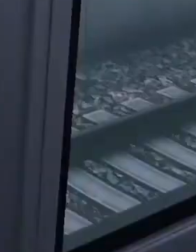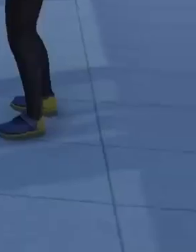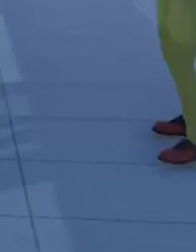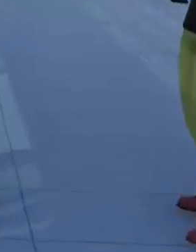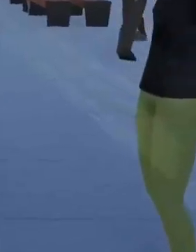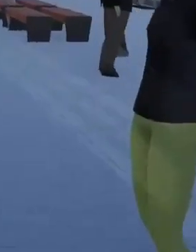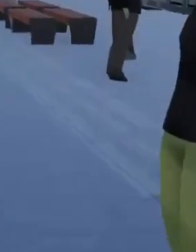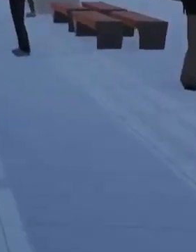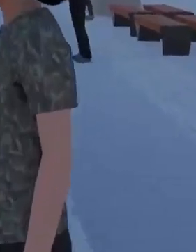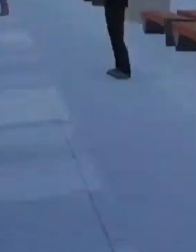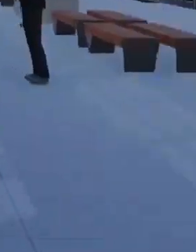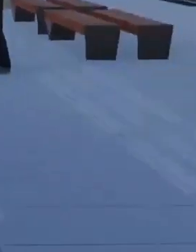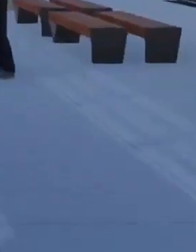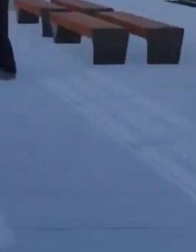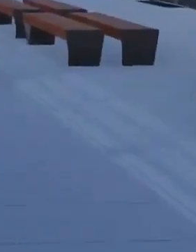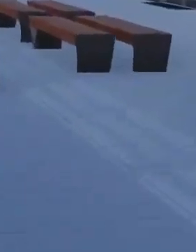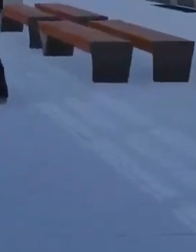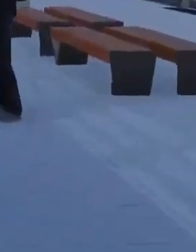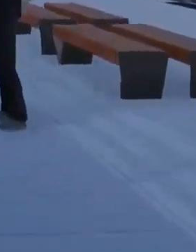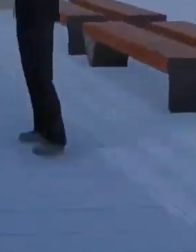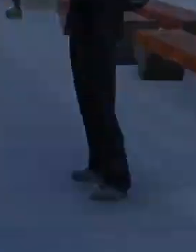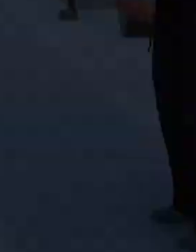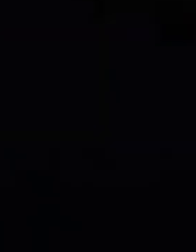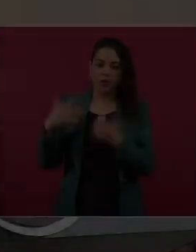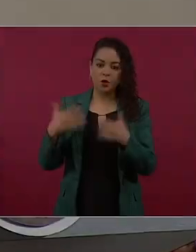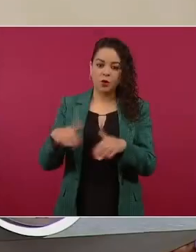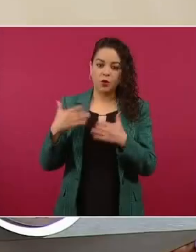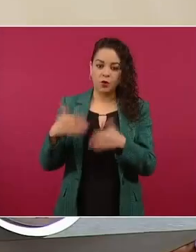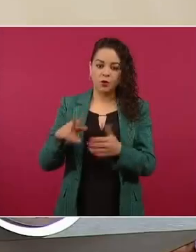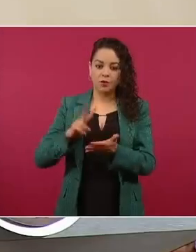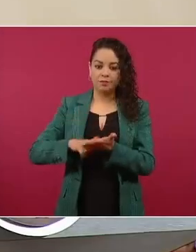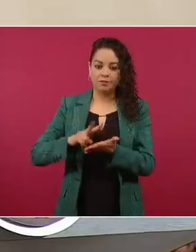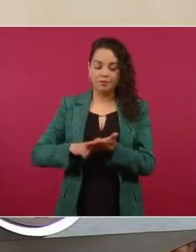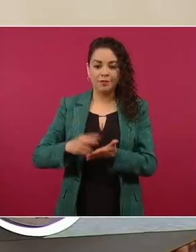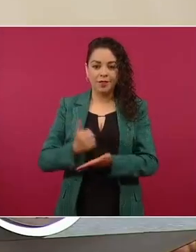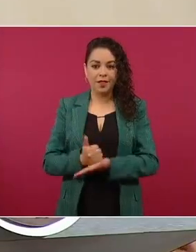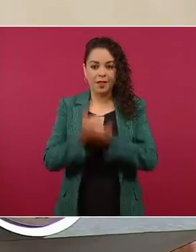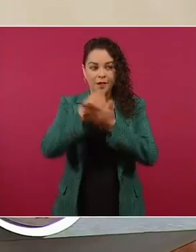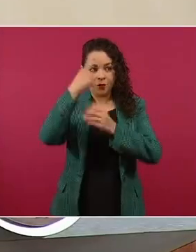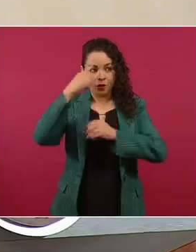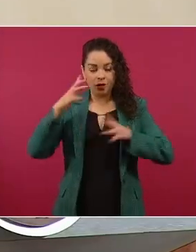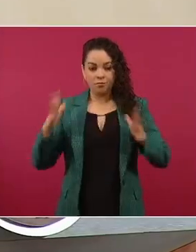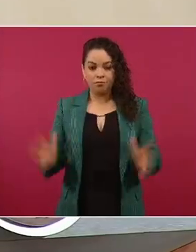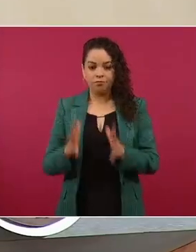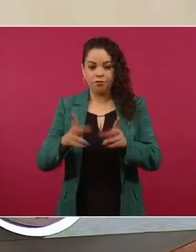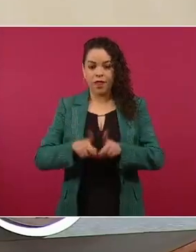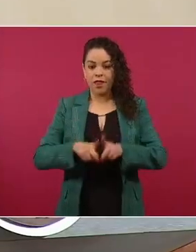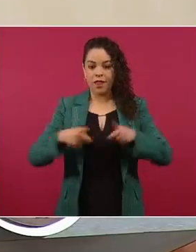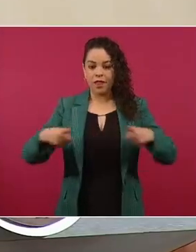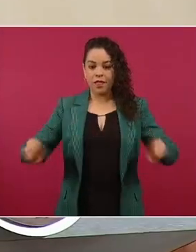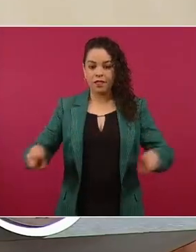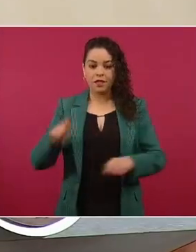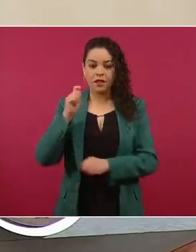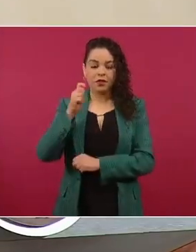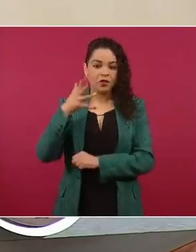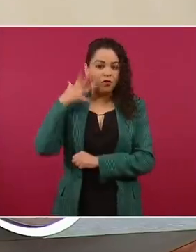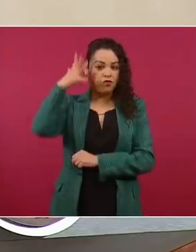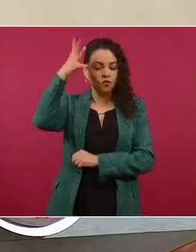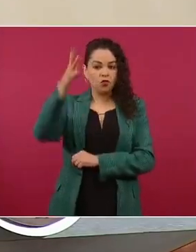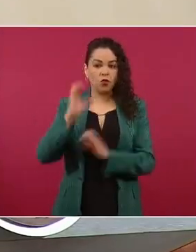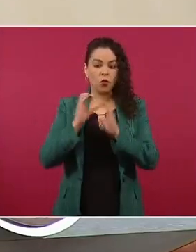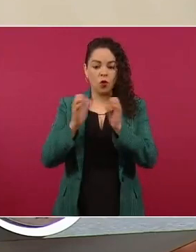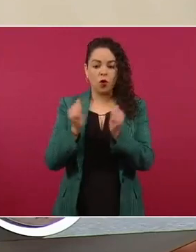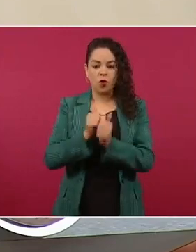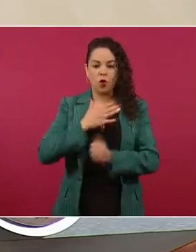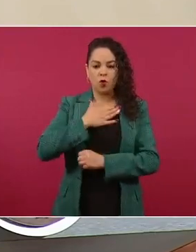sistema CCTV y al sistema RTMS de señalización. Este proyecto de desarrollo sustentable y con justicia,